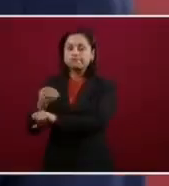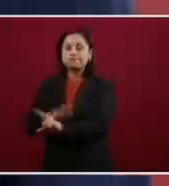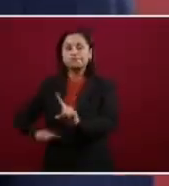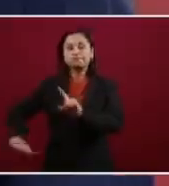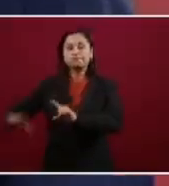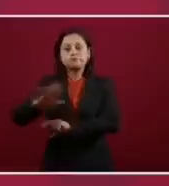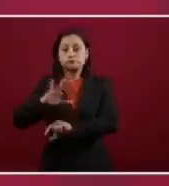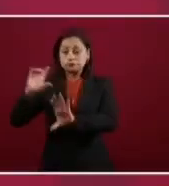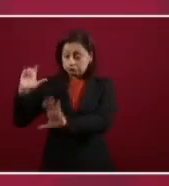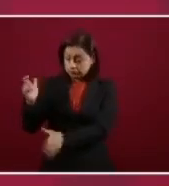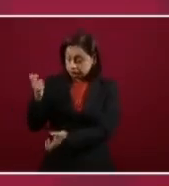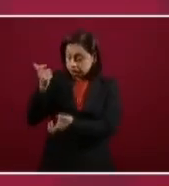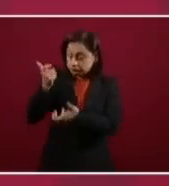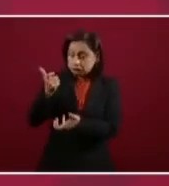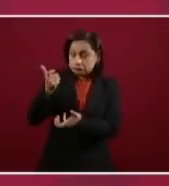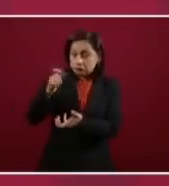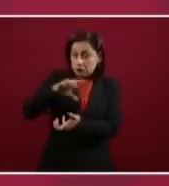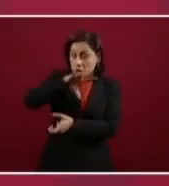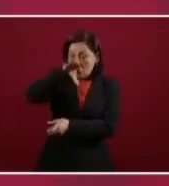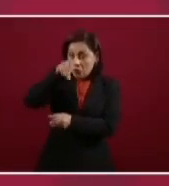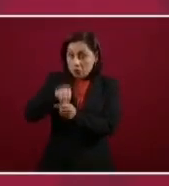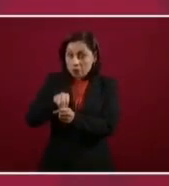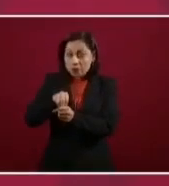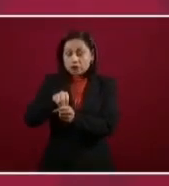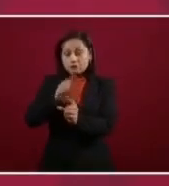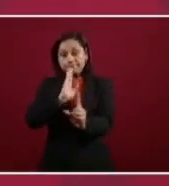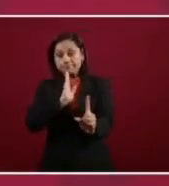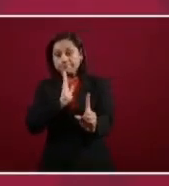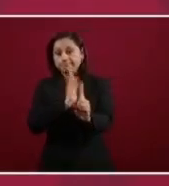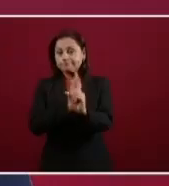entregar de manera directa